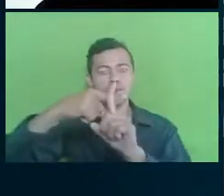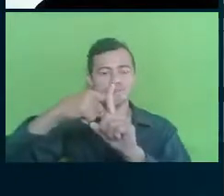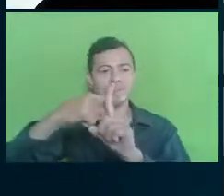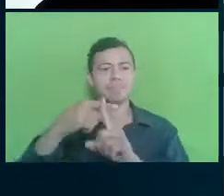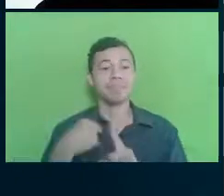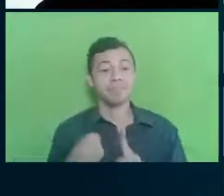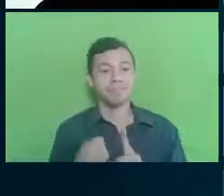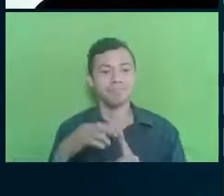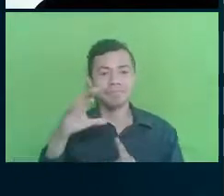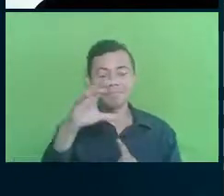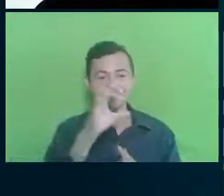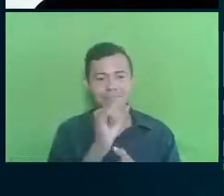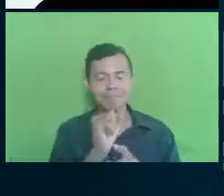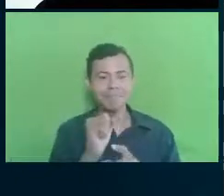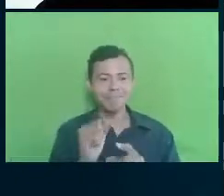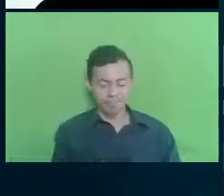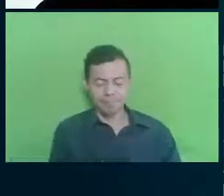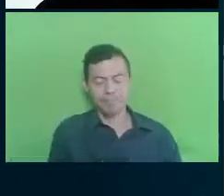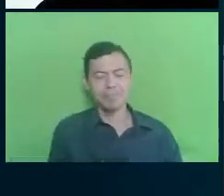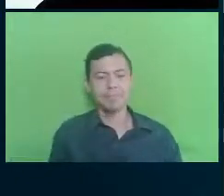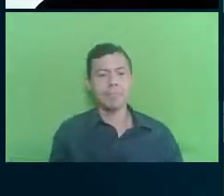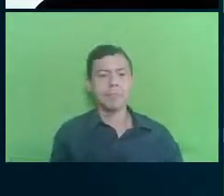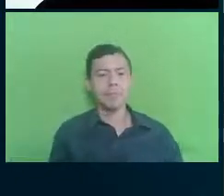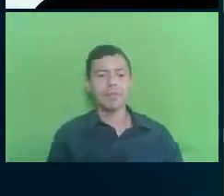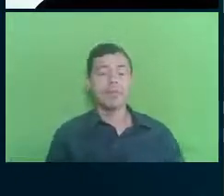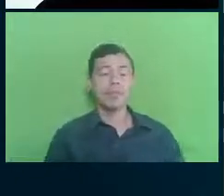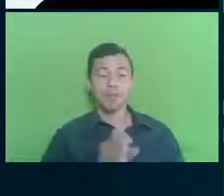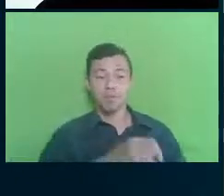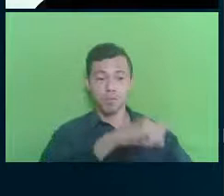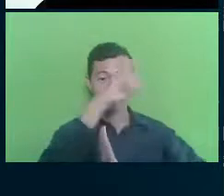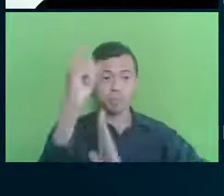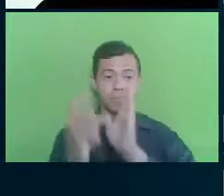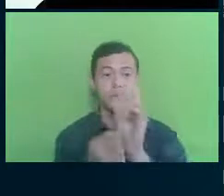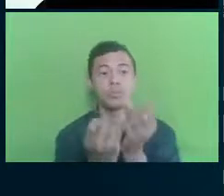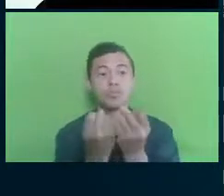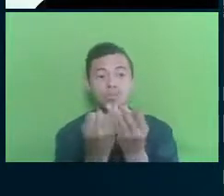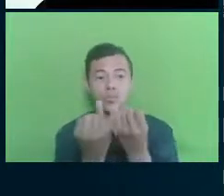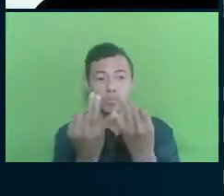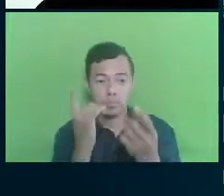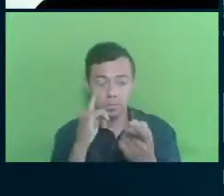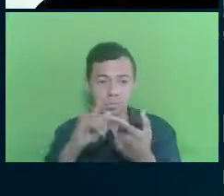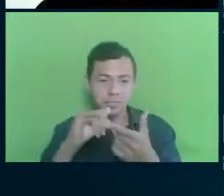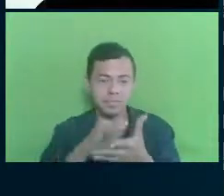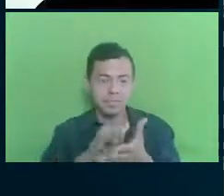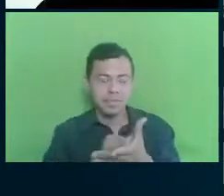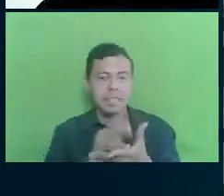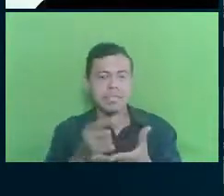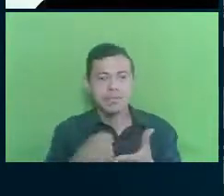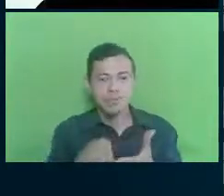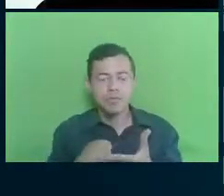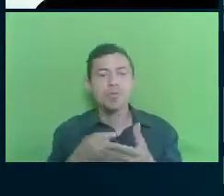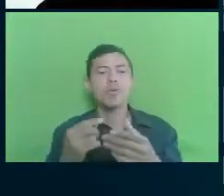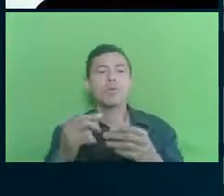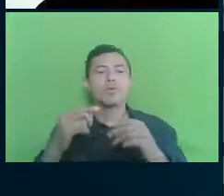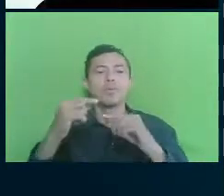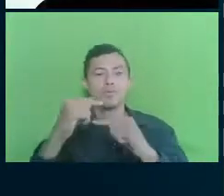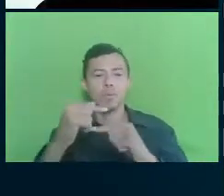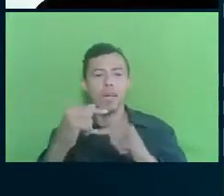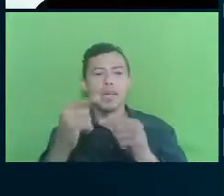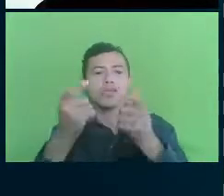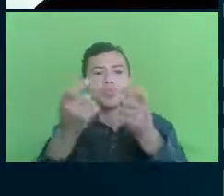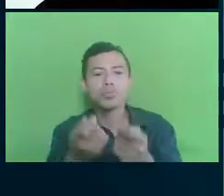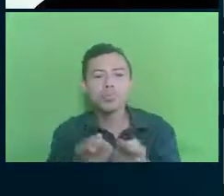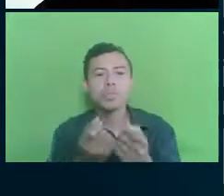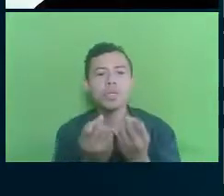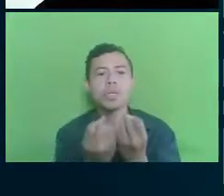con ese conjunto de componentes, los números y la suma, que es mi algoritmo, tengo una salida, que es 4. 2 más 2